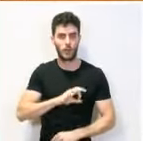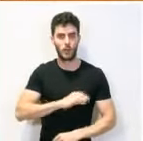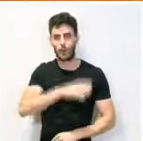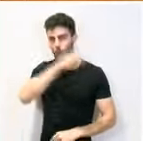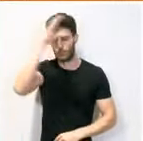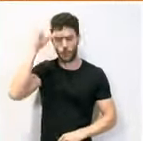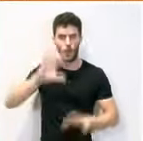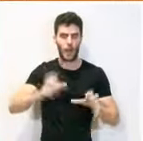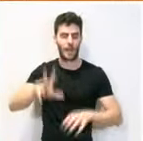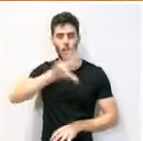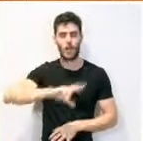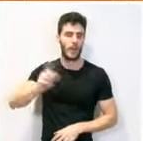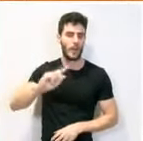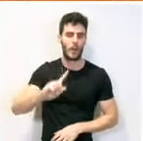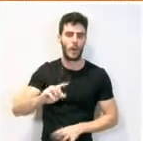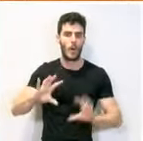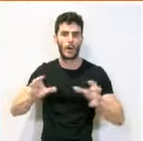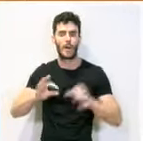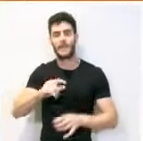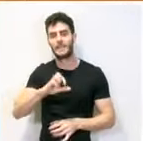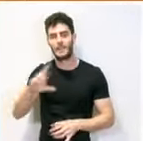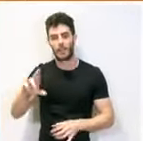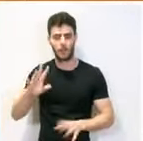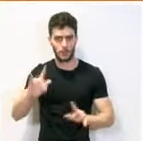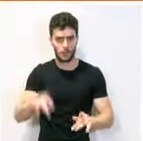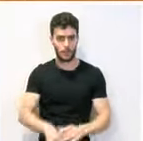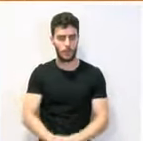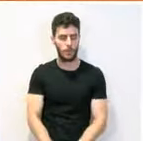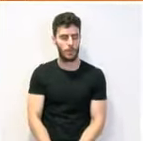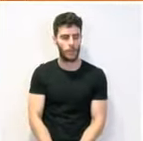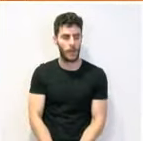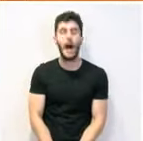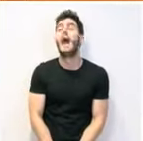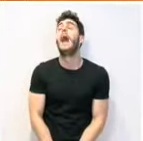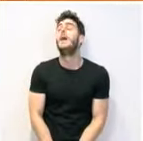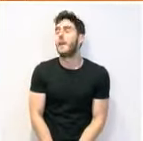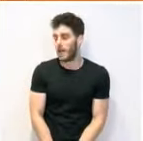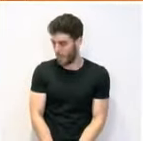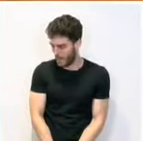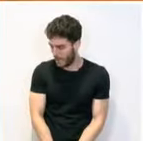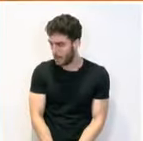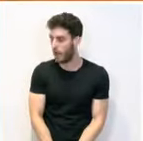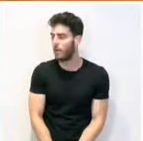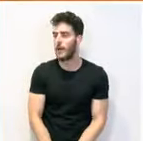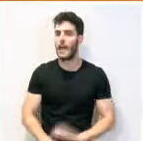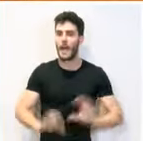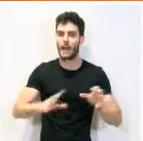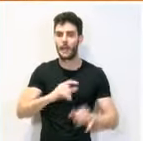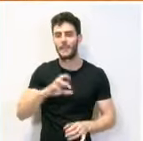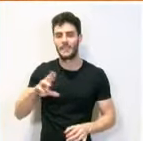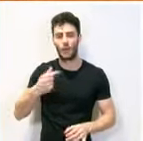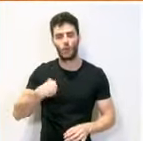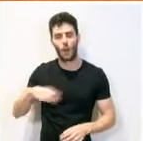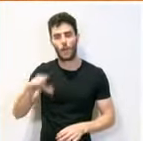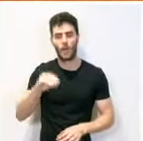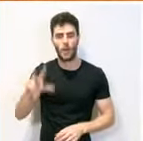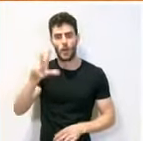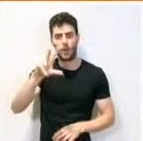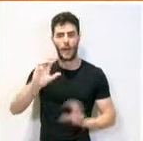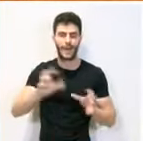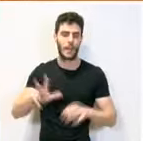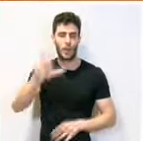Radio Nacional, fue en la cadena SER. Ah, vale, pues en la cadena SER, le había entendido yo en Radio Nacional, fue en la